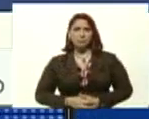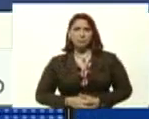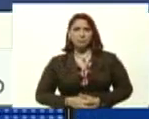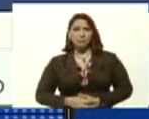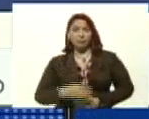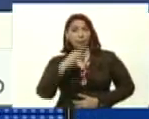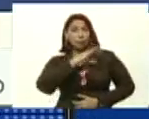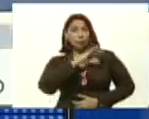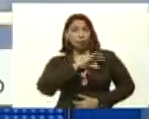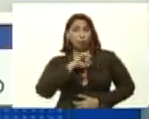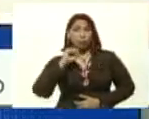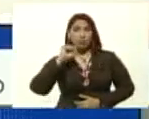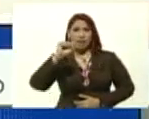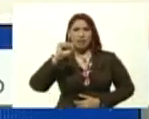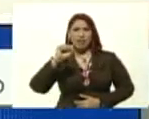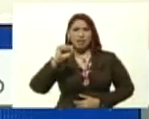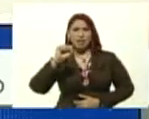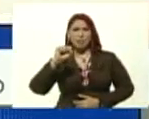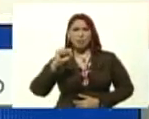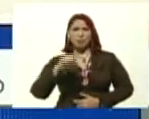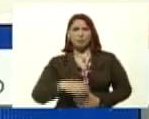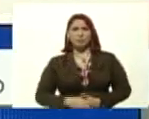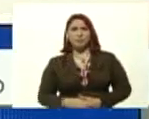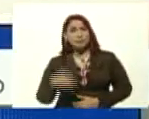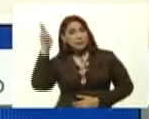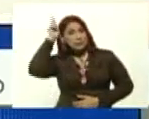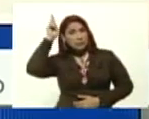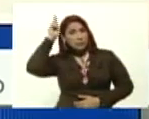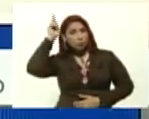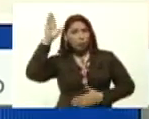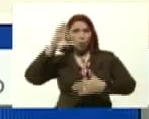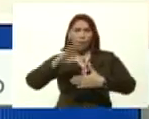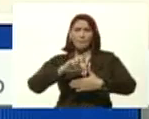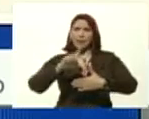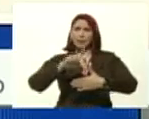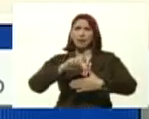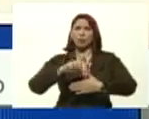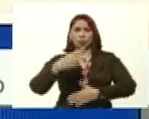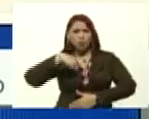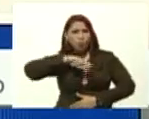el socialismo indoamericano, nuestro socialismo.